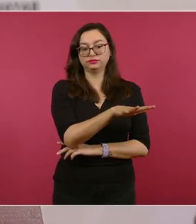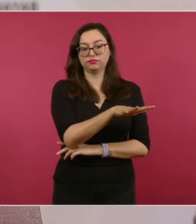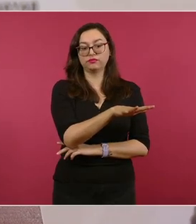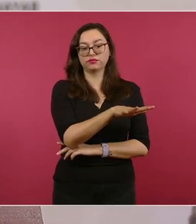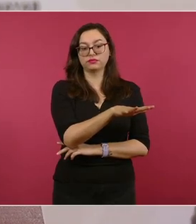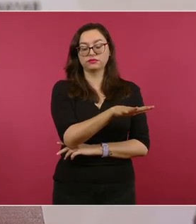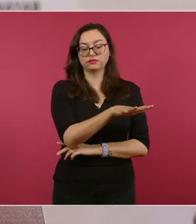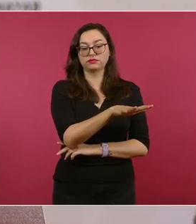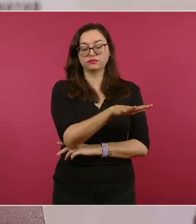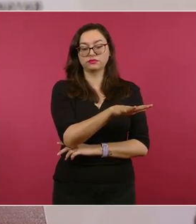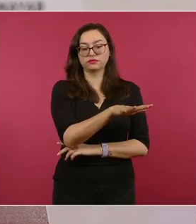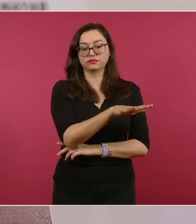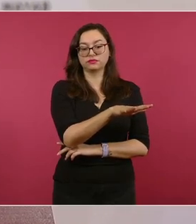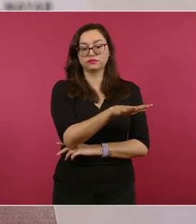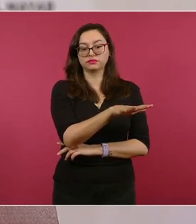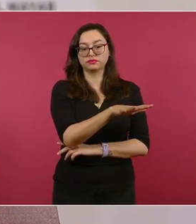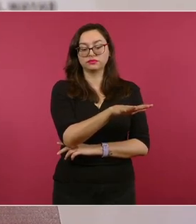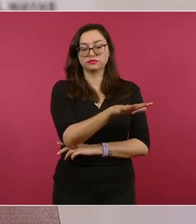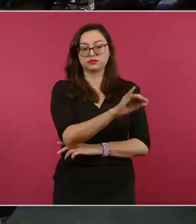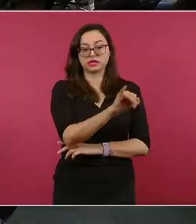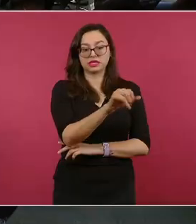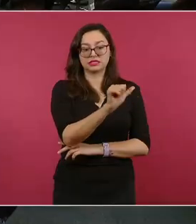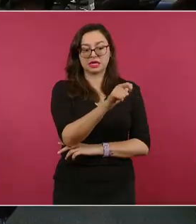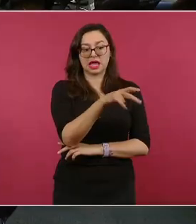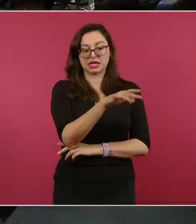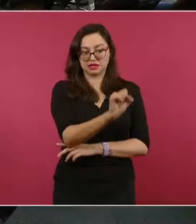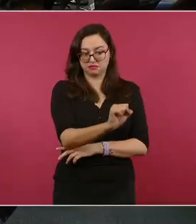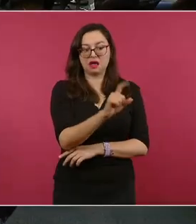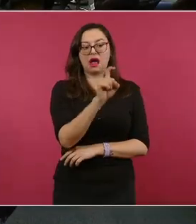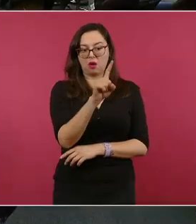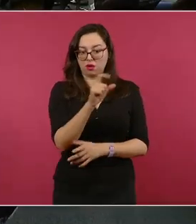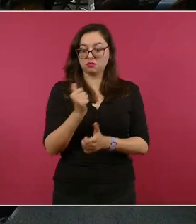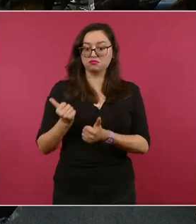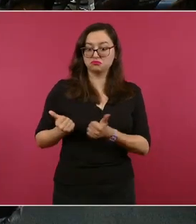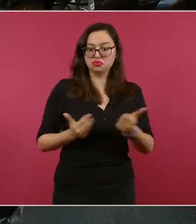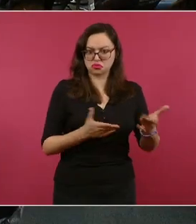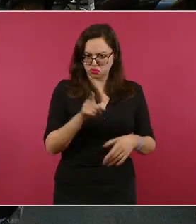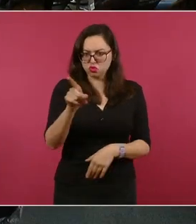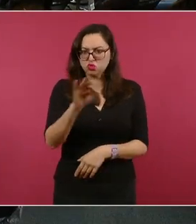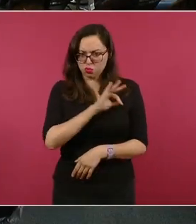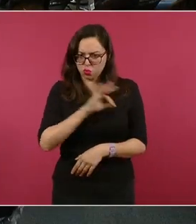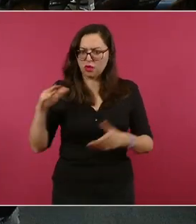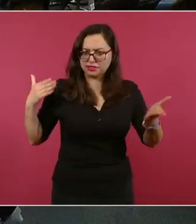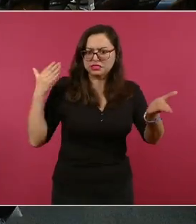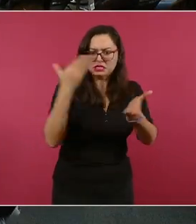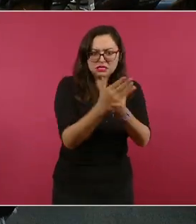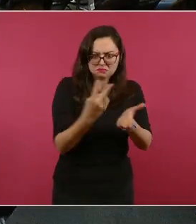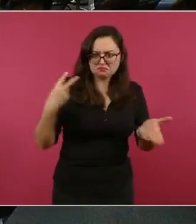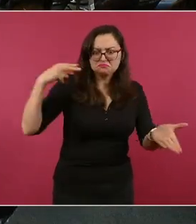la cultura yaqui. Puedes ir a verlo.